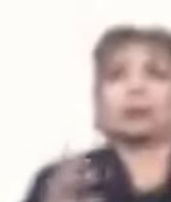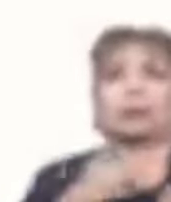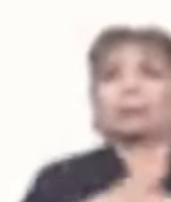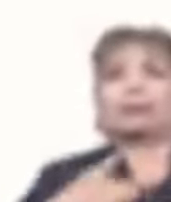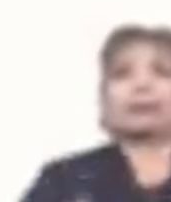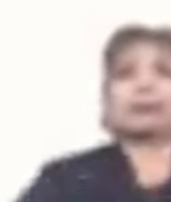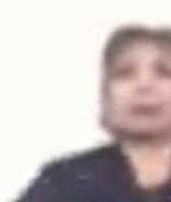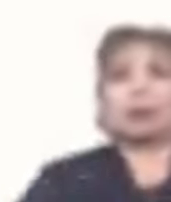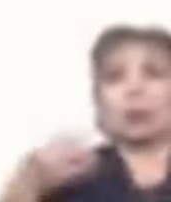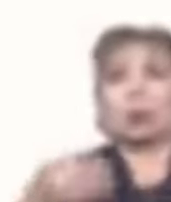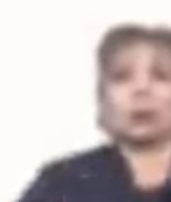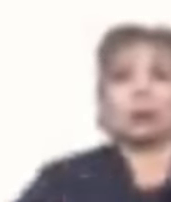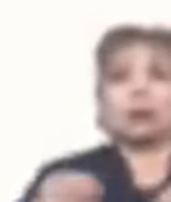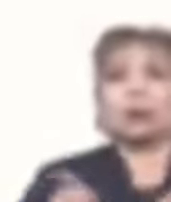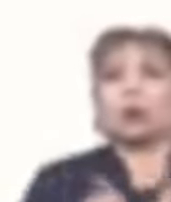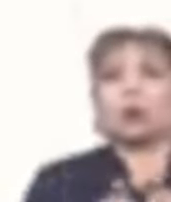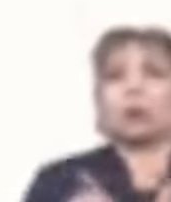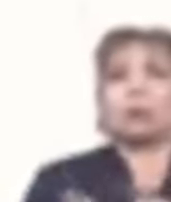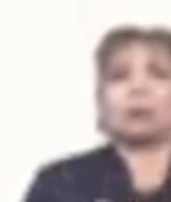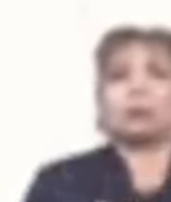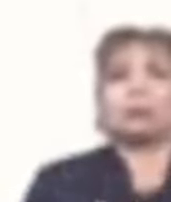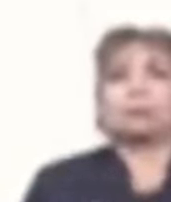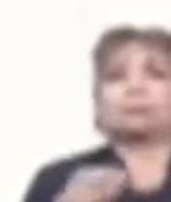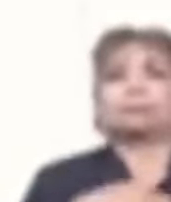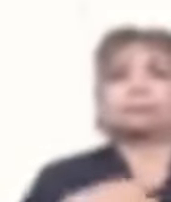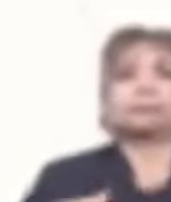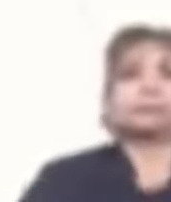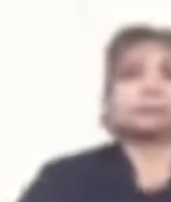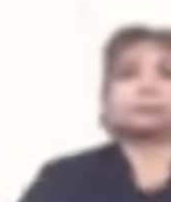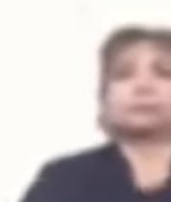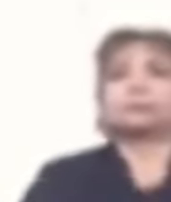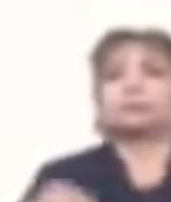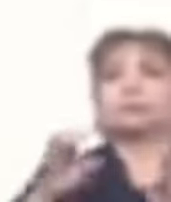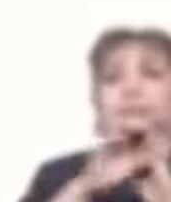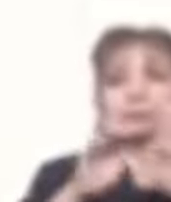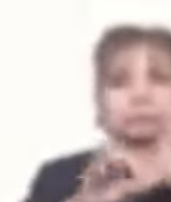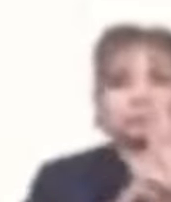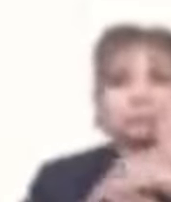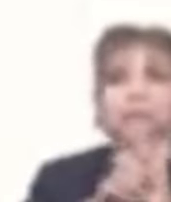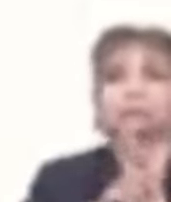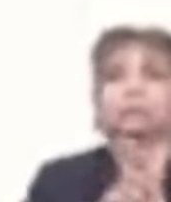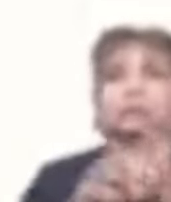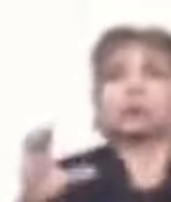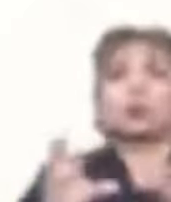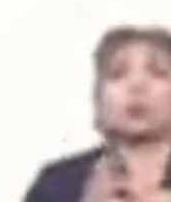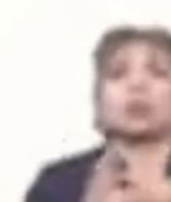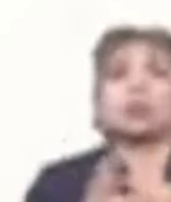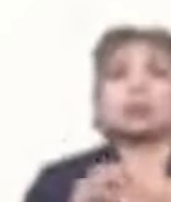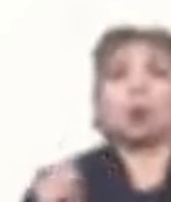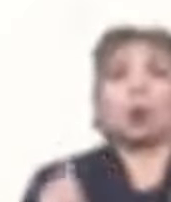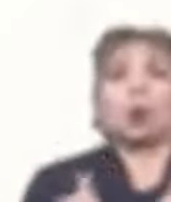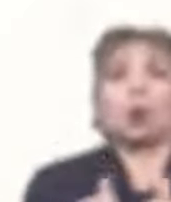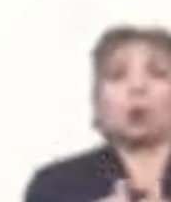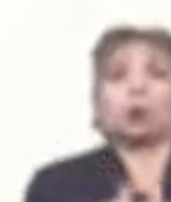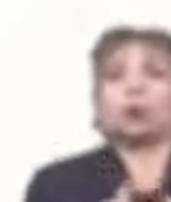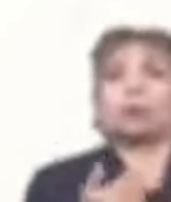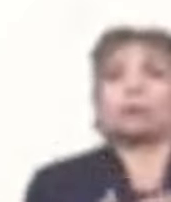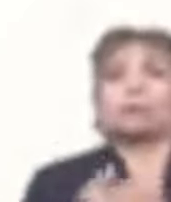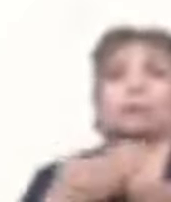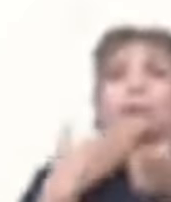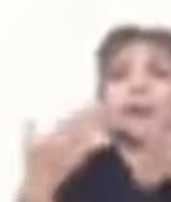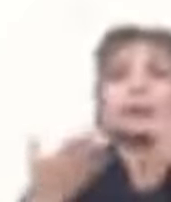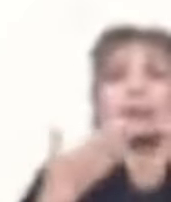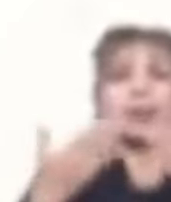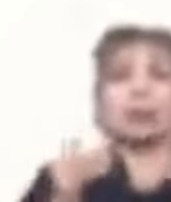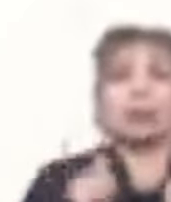del Poder Judicial como el presidente del Tribunal Constitucional trajeron ese punto y se estableció un diálogo en